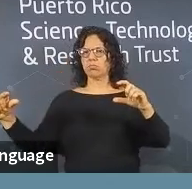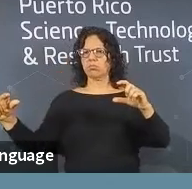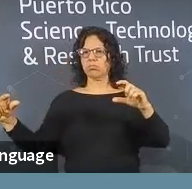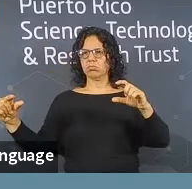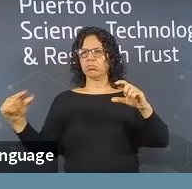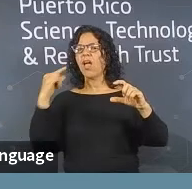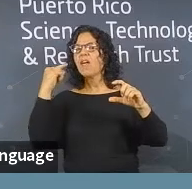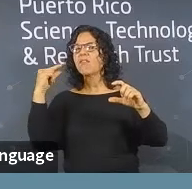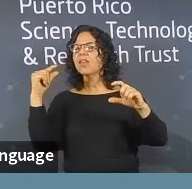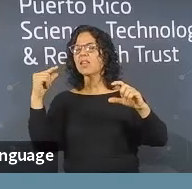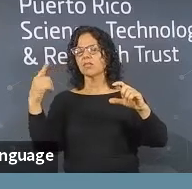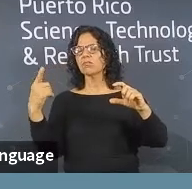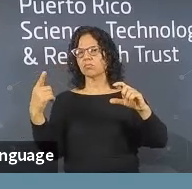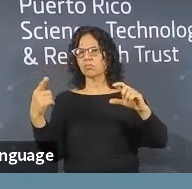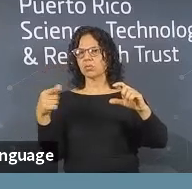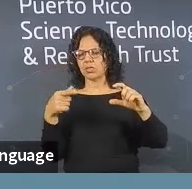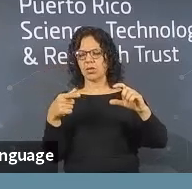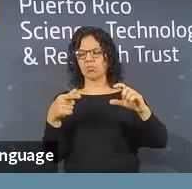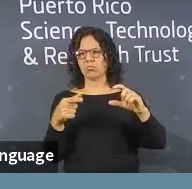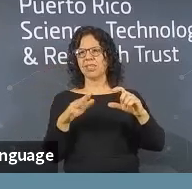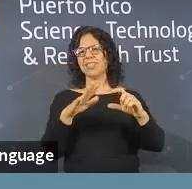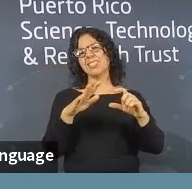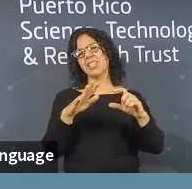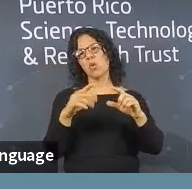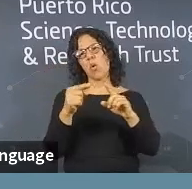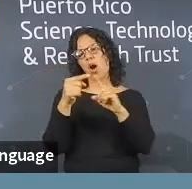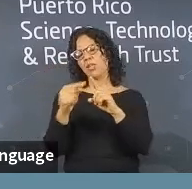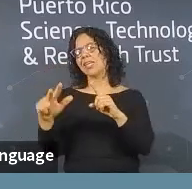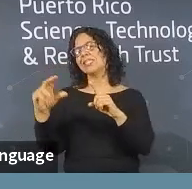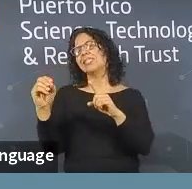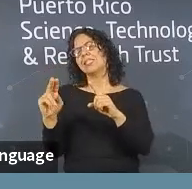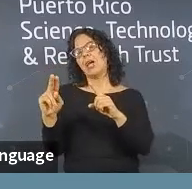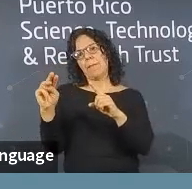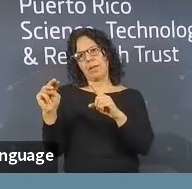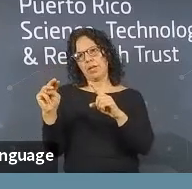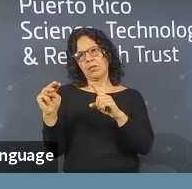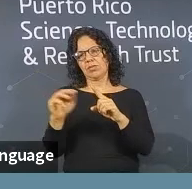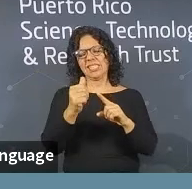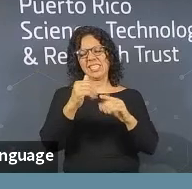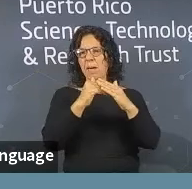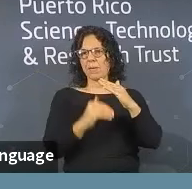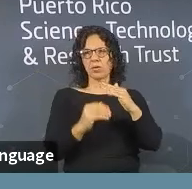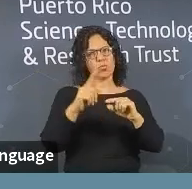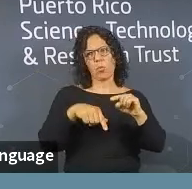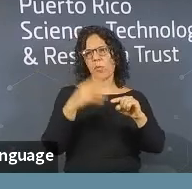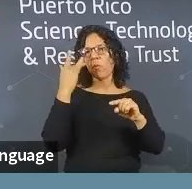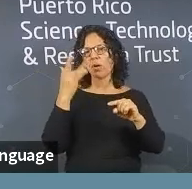ese 10 hasta el 30. En realidad no queremos estar a menos de 10 porque no tenemos mucho control ambiental de estas gotas.